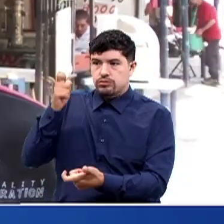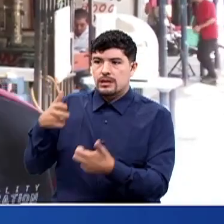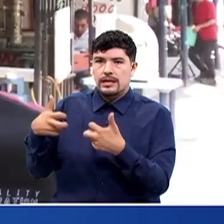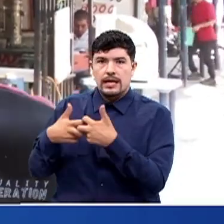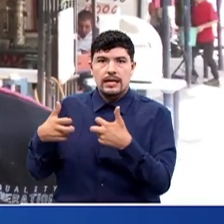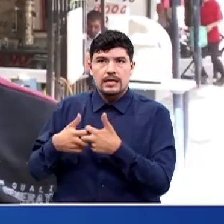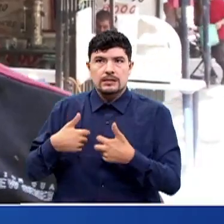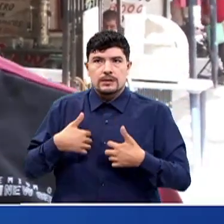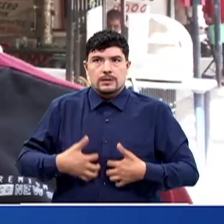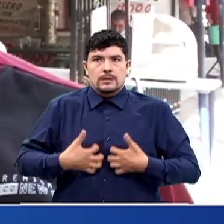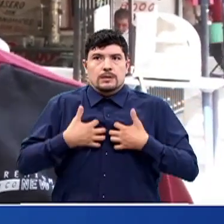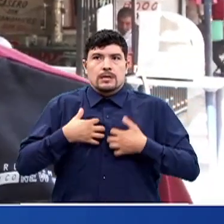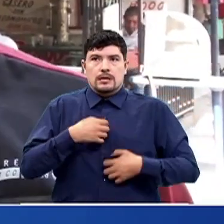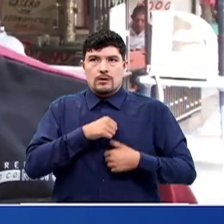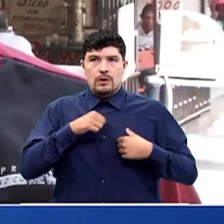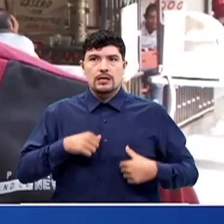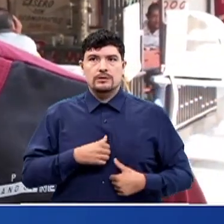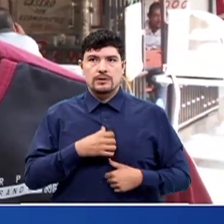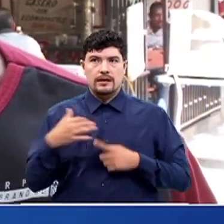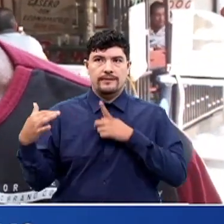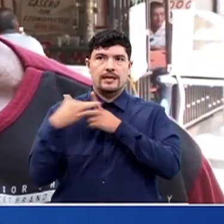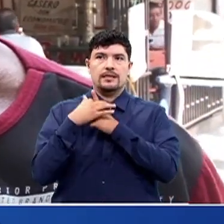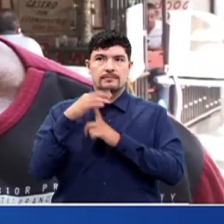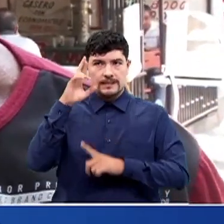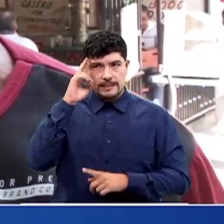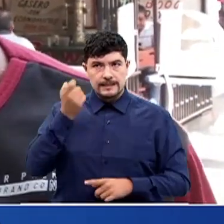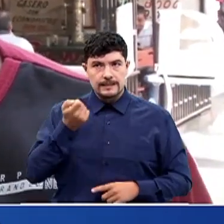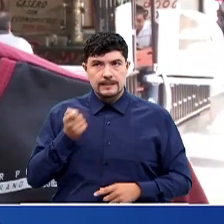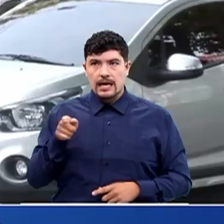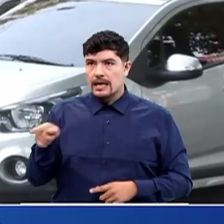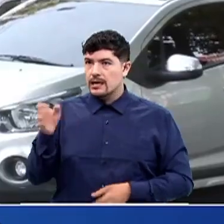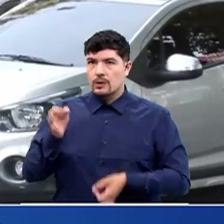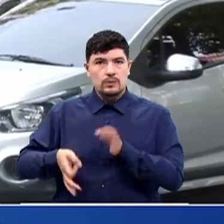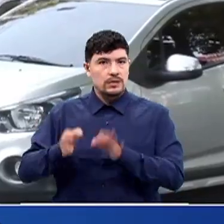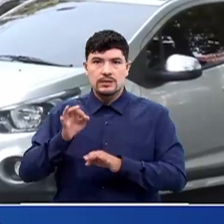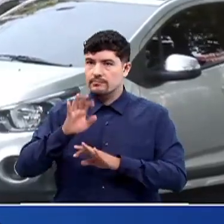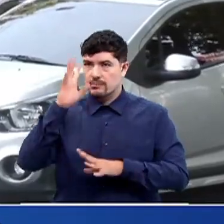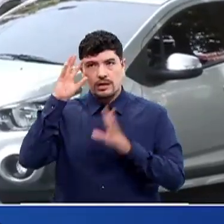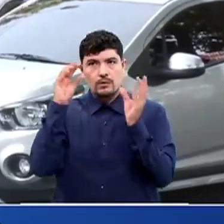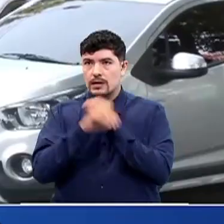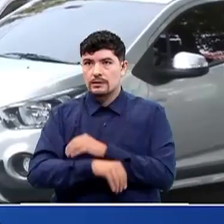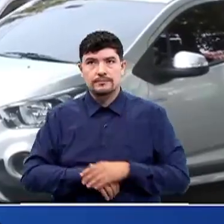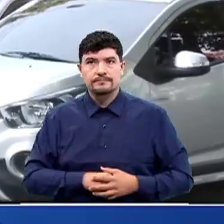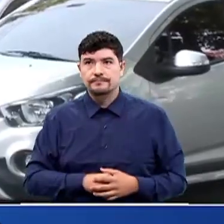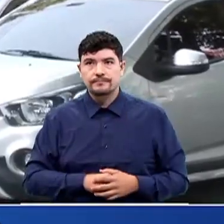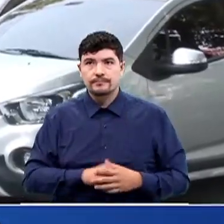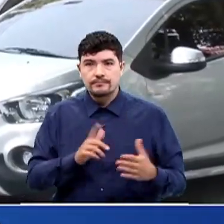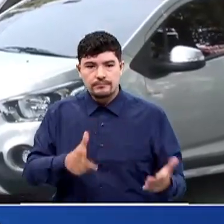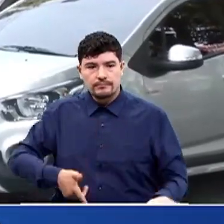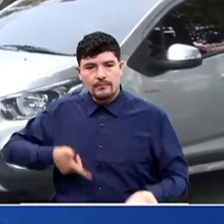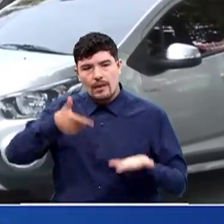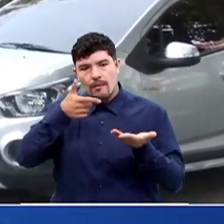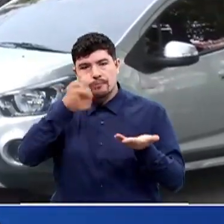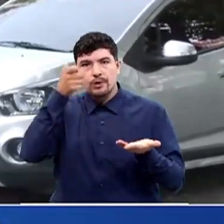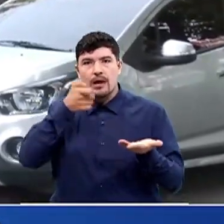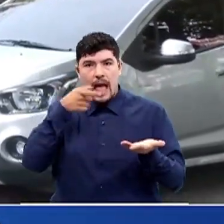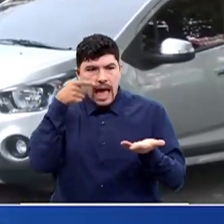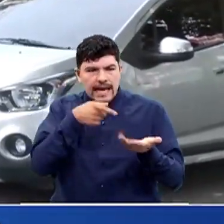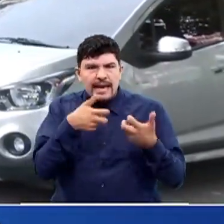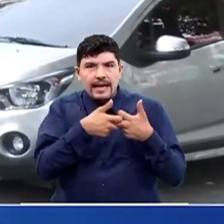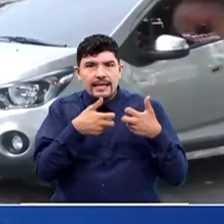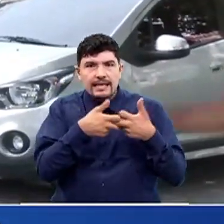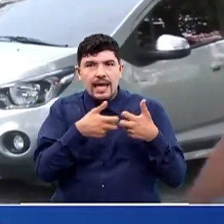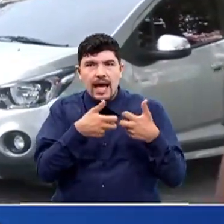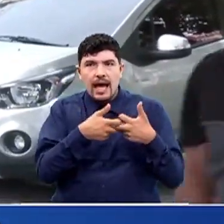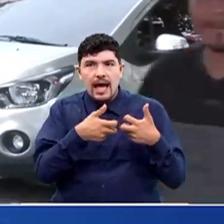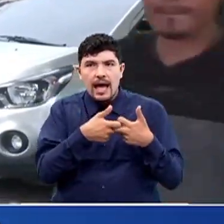uno paralizado, le sube el corazón, pues. ¿Ve? No, no le ve justicia a eso. Un arma, digámoslo así, de